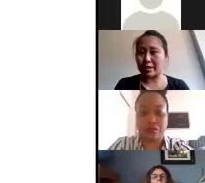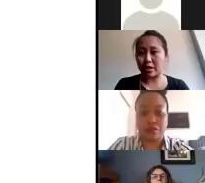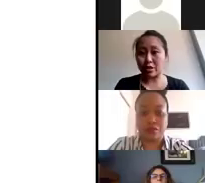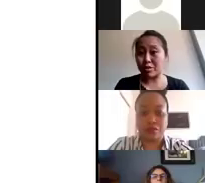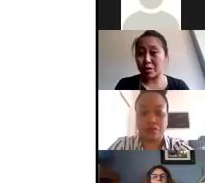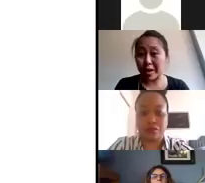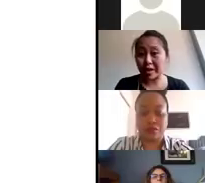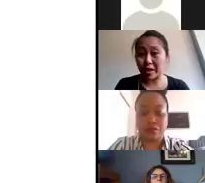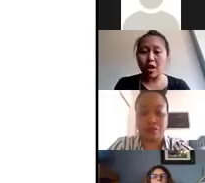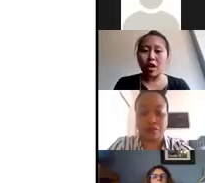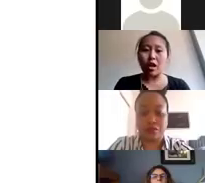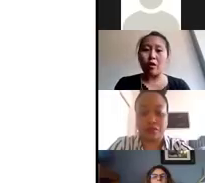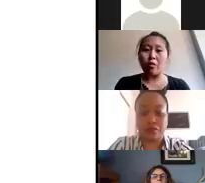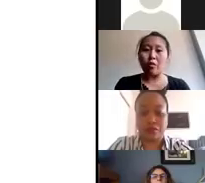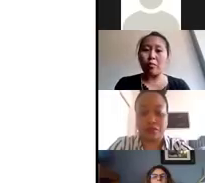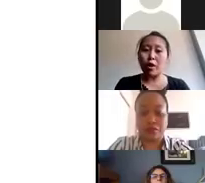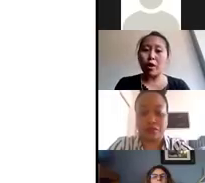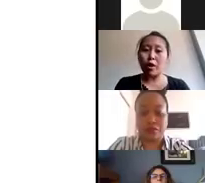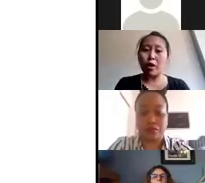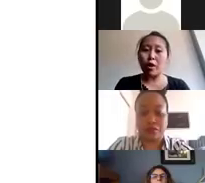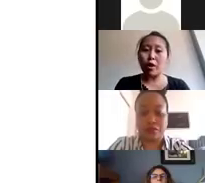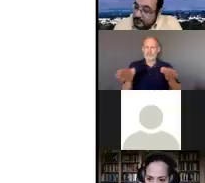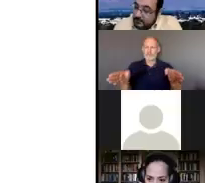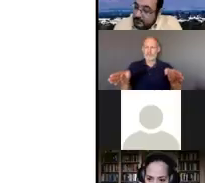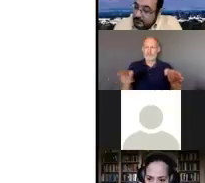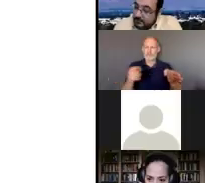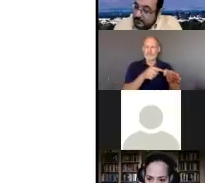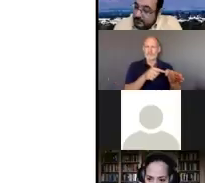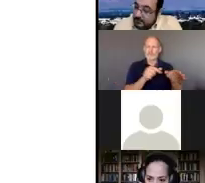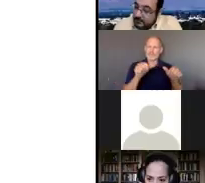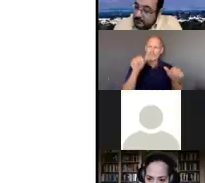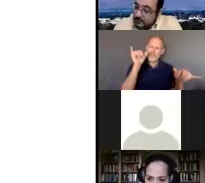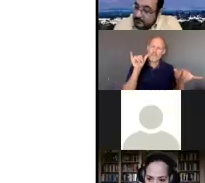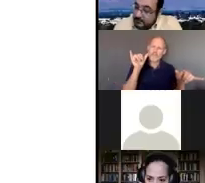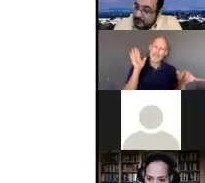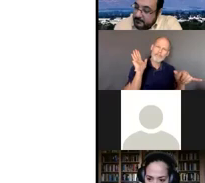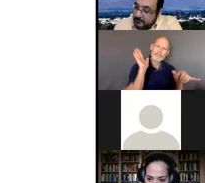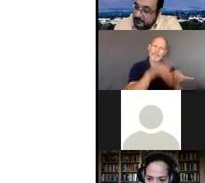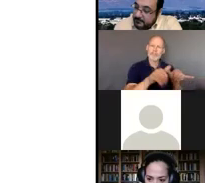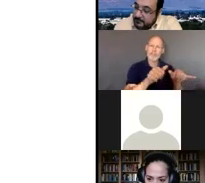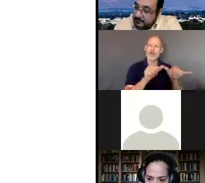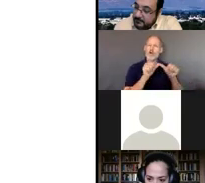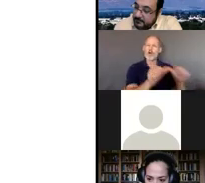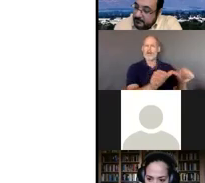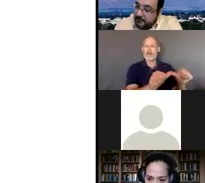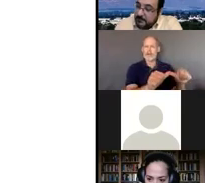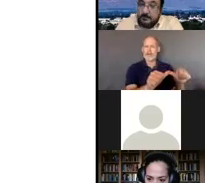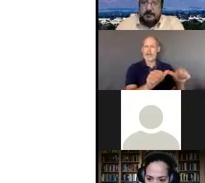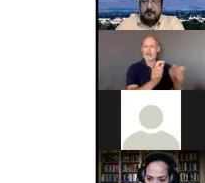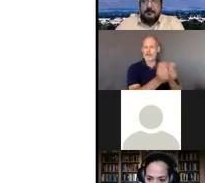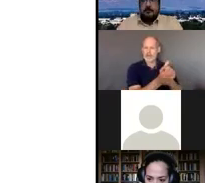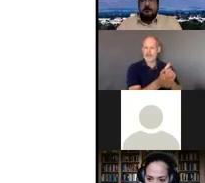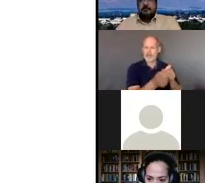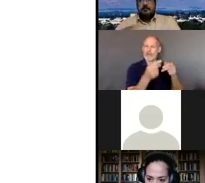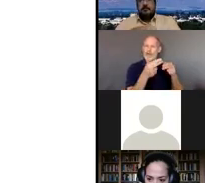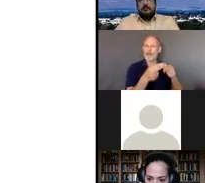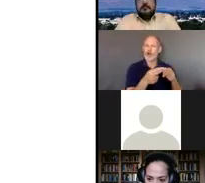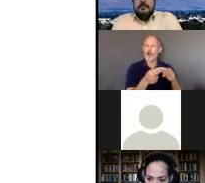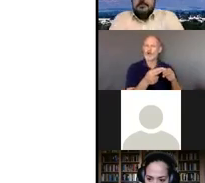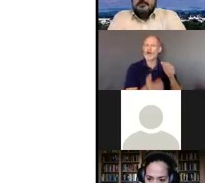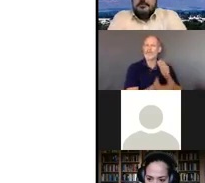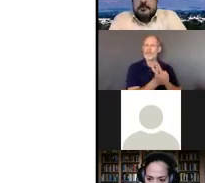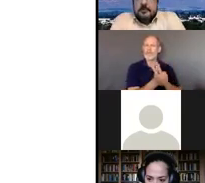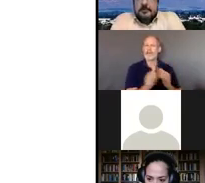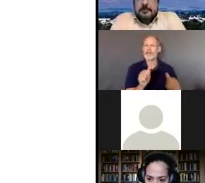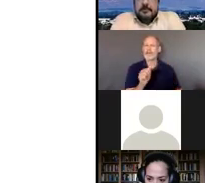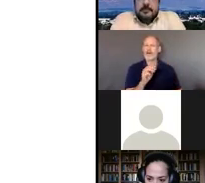lo mejor puede pedir que hagan así que los cambios permanentes del IEP es lo que se llama enmiendas y esto por lo